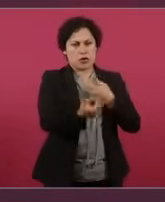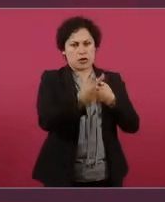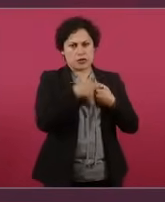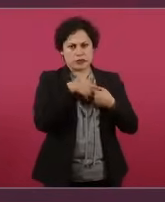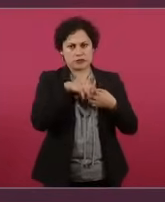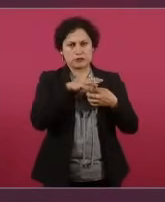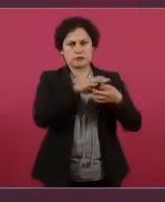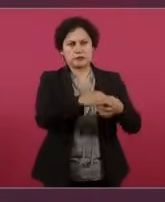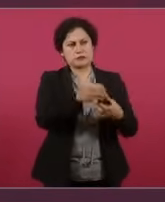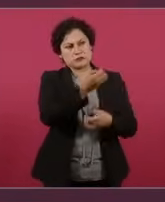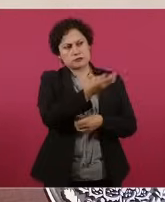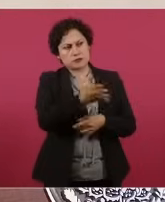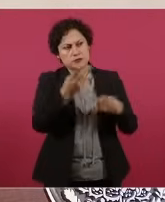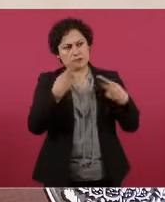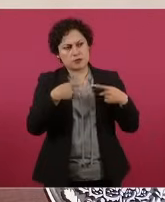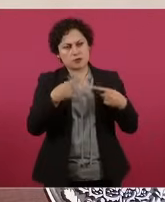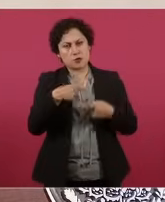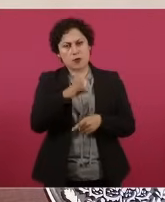buena,